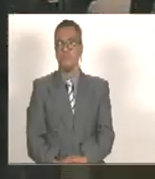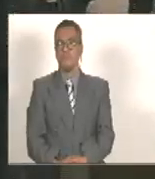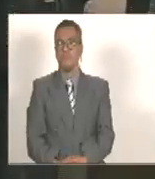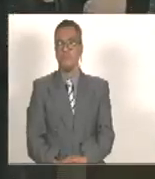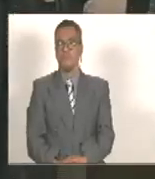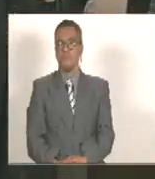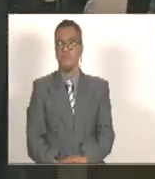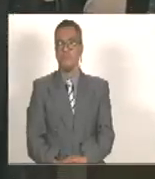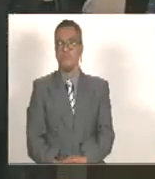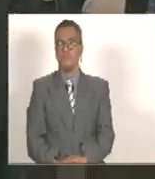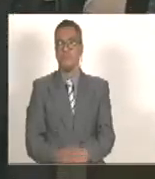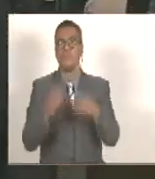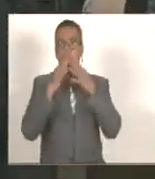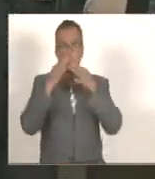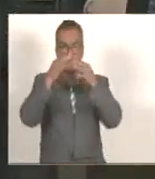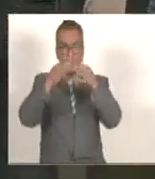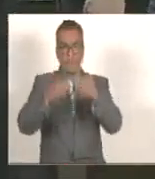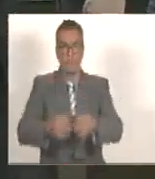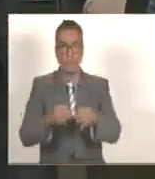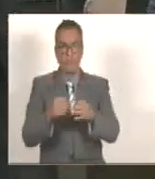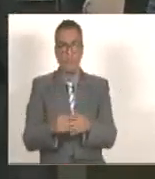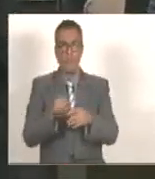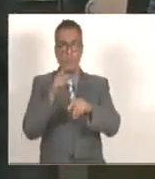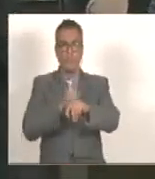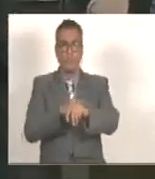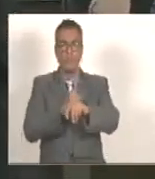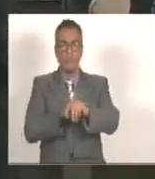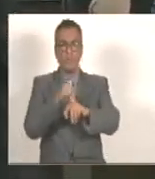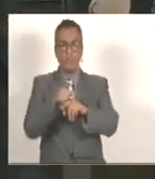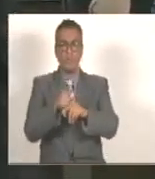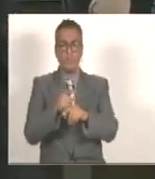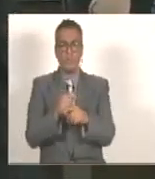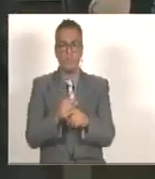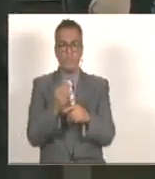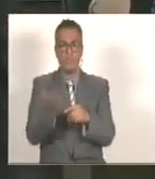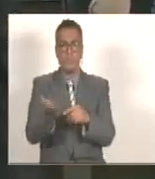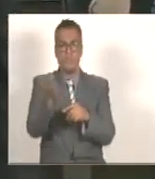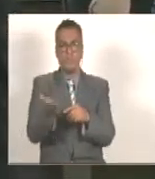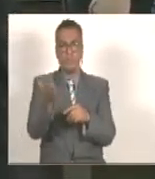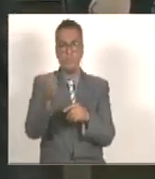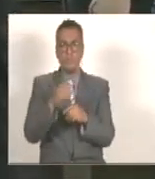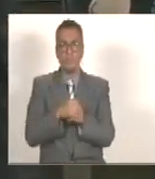Estamos realmente en una hora crucial.